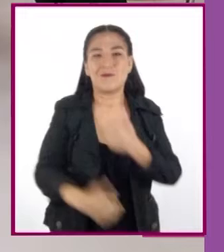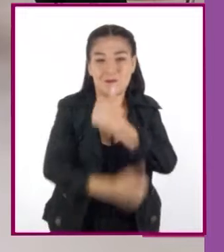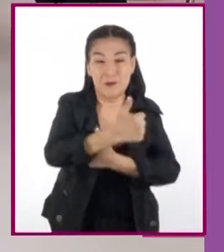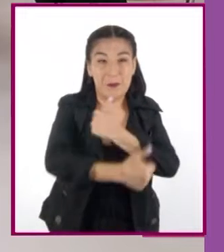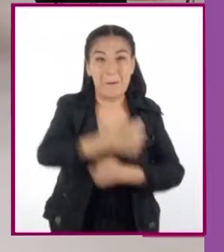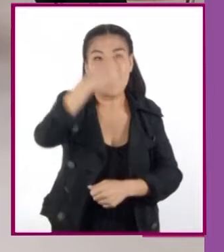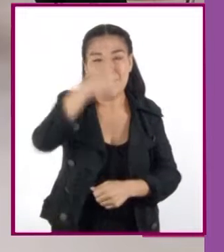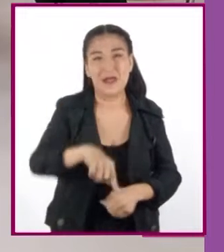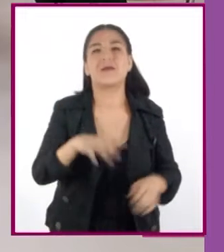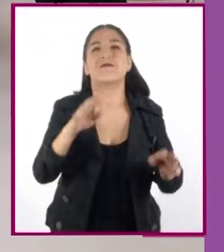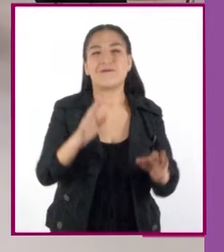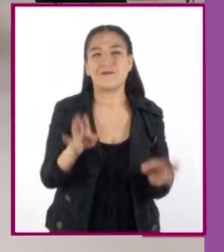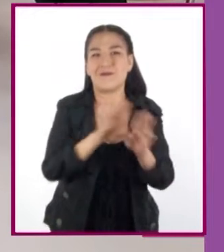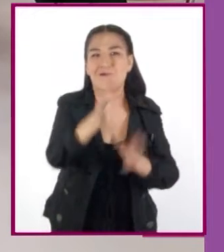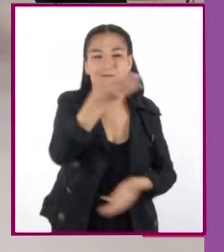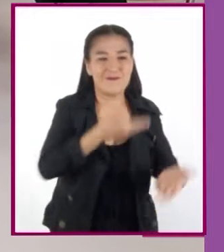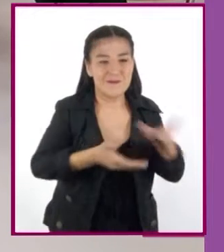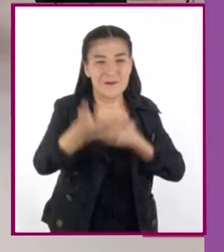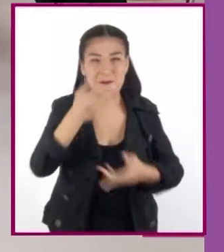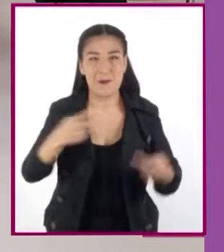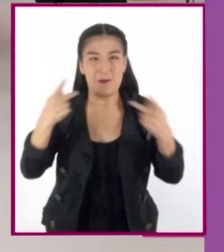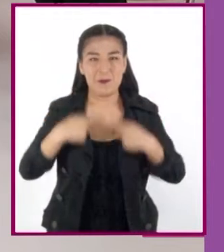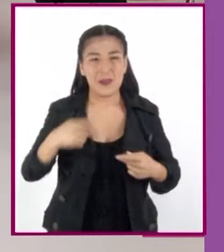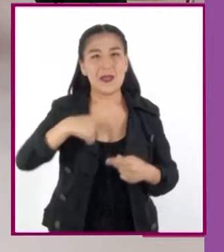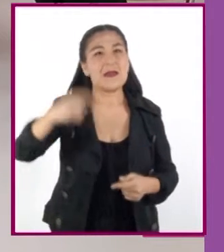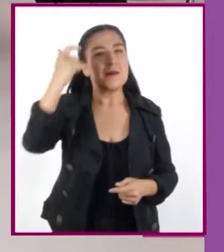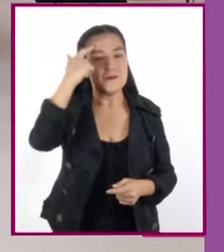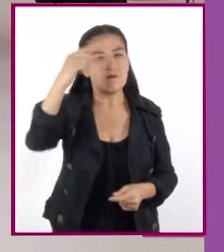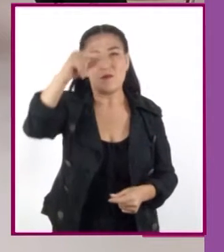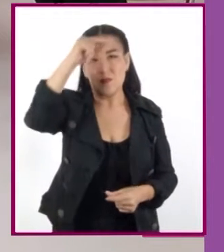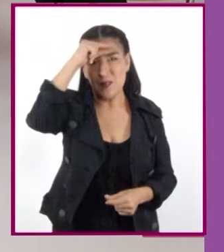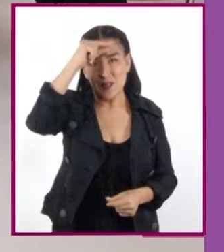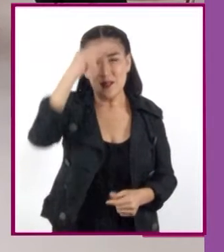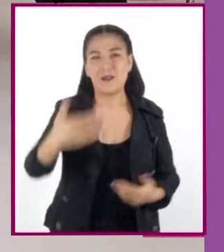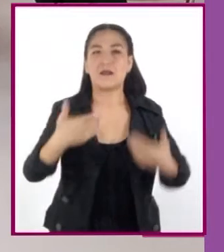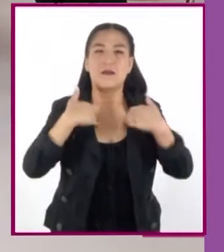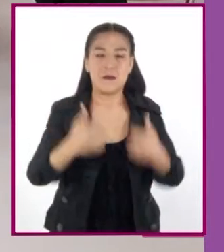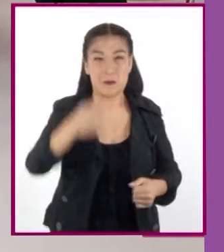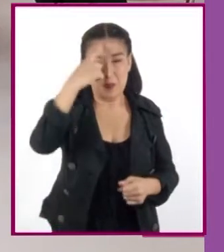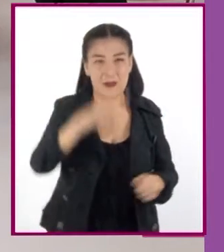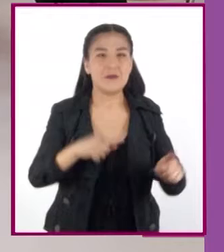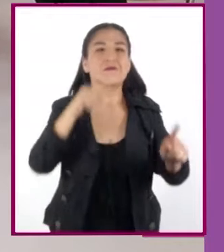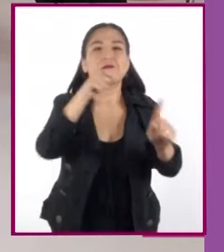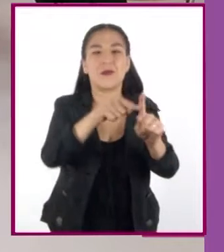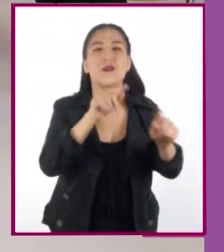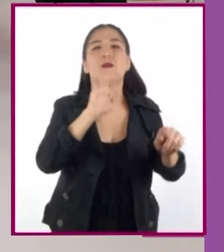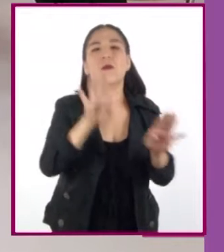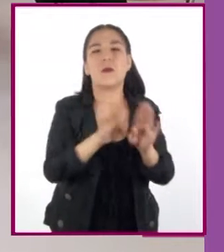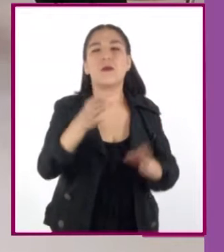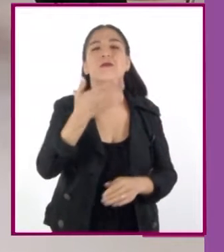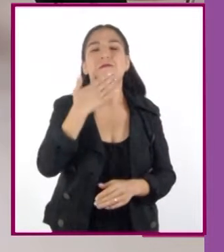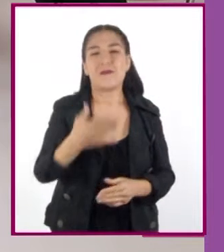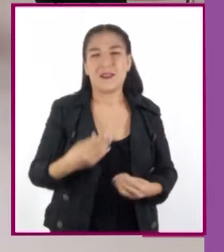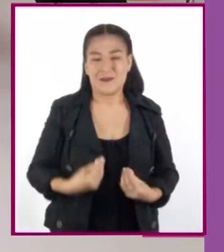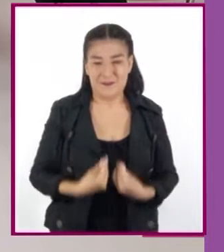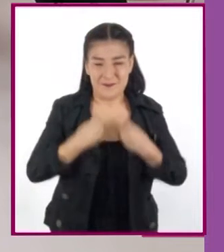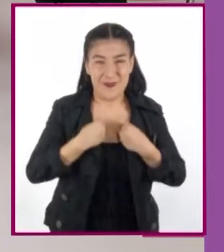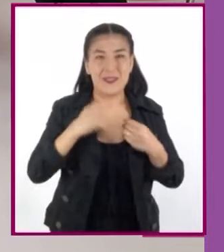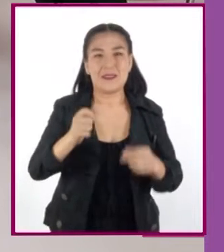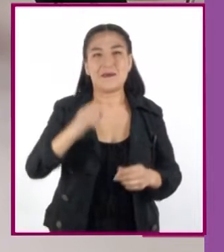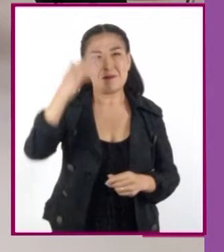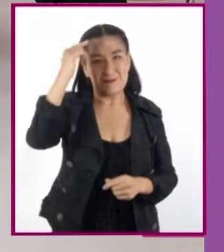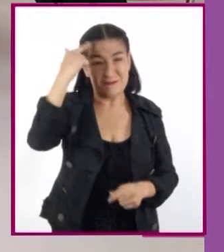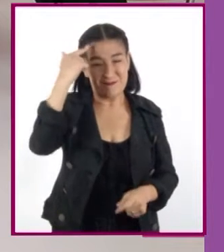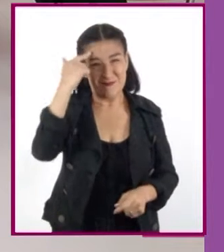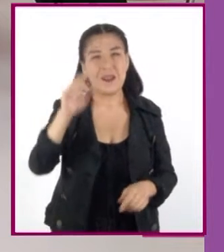para relacionarnos como seres conscientes y congruentes, para lograr el bienestar físico, mental y